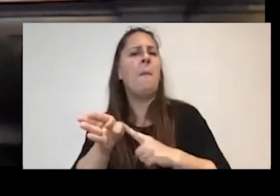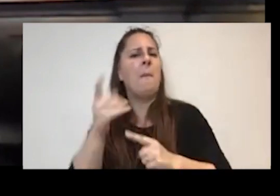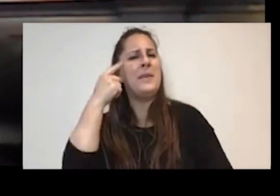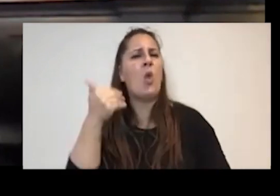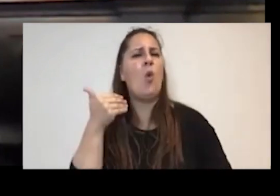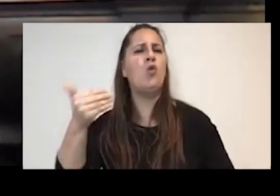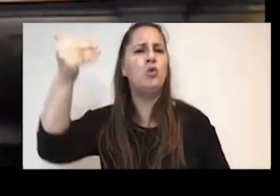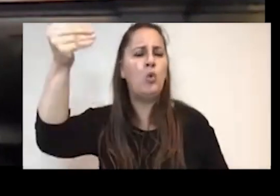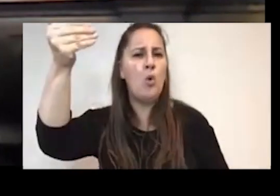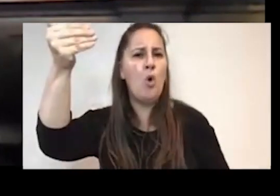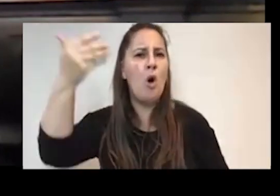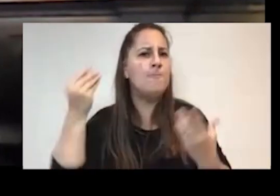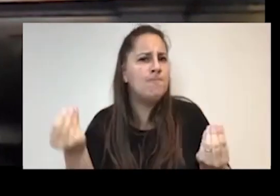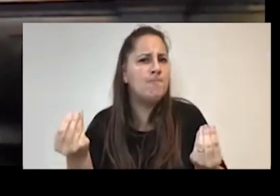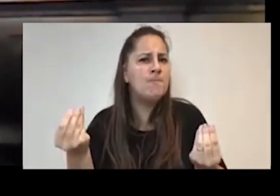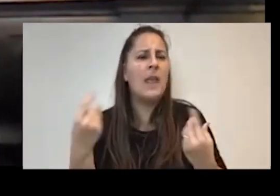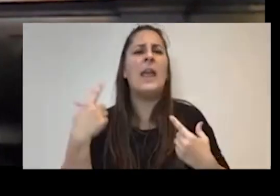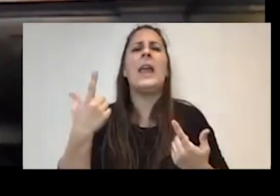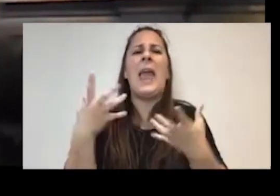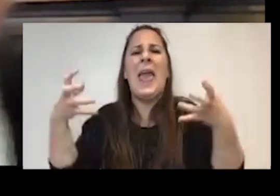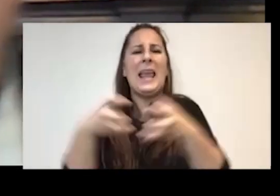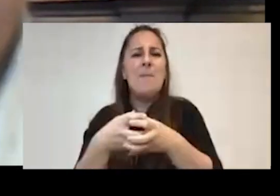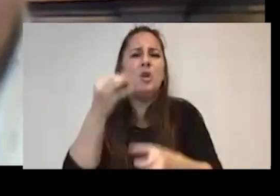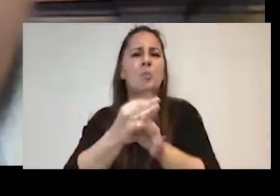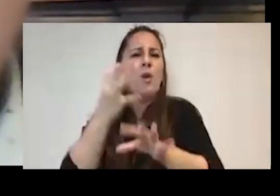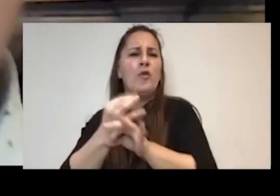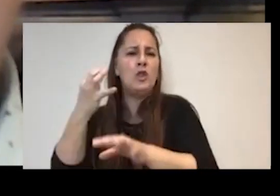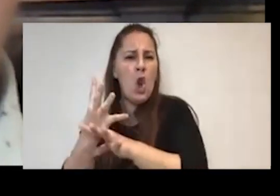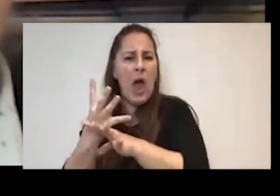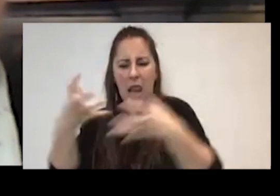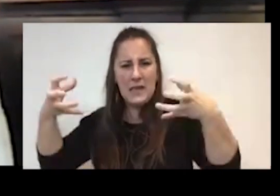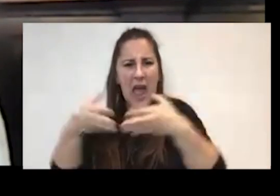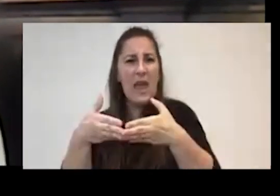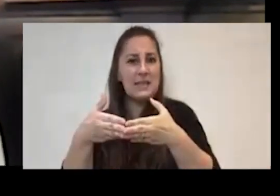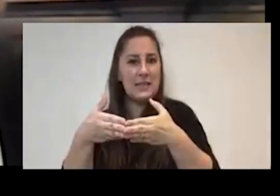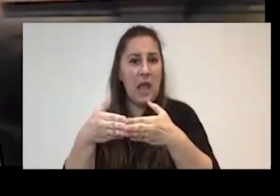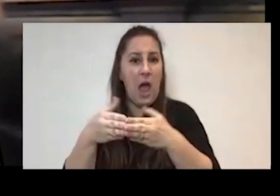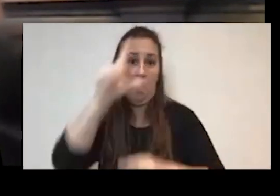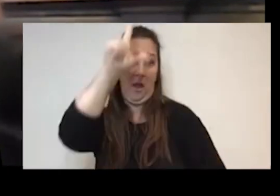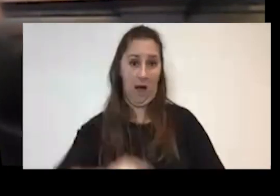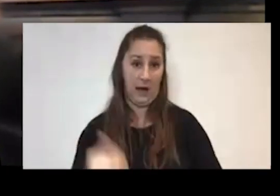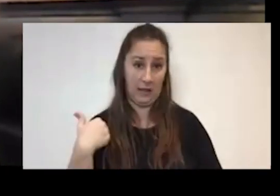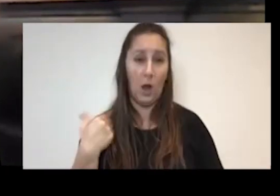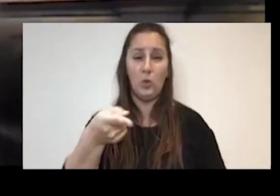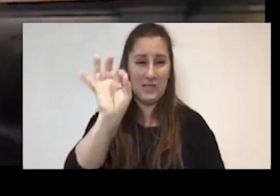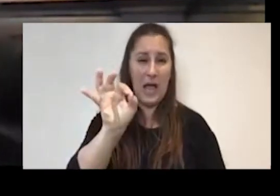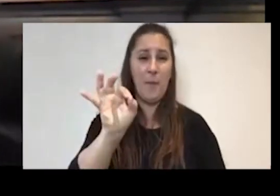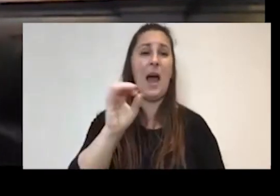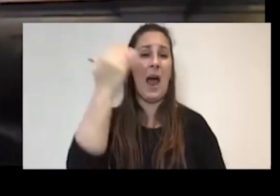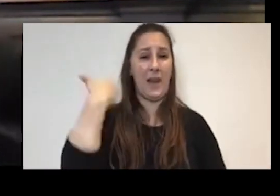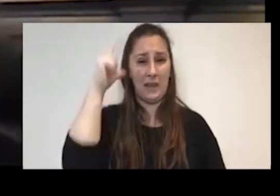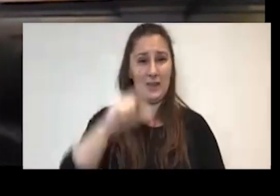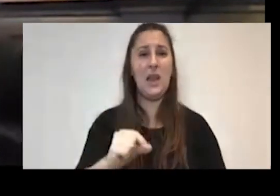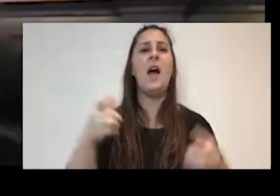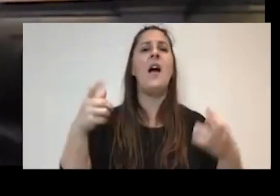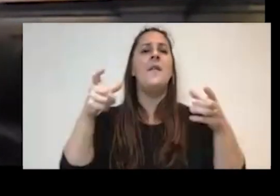proyección en cuanto a la formación de los equipos profesionales de la agencia y de todo el país. Ustedes saben, en la Argentina hay más de 400